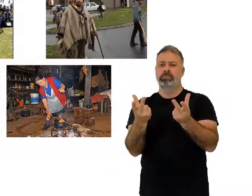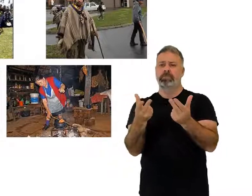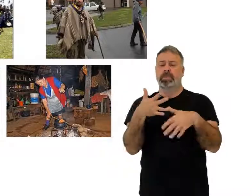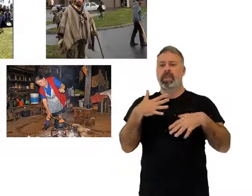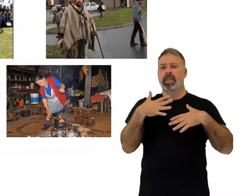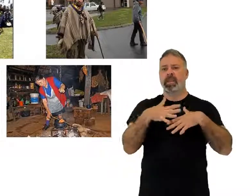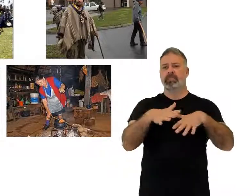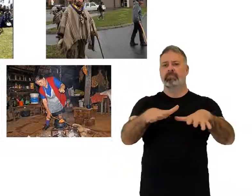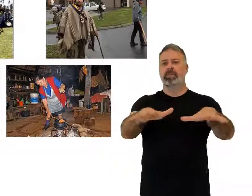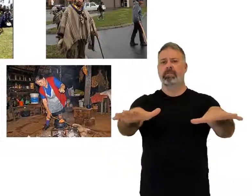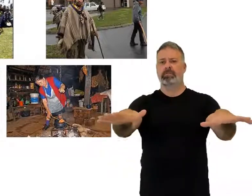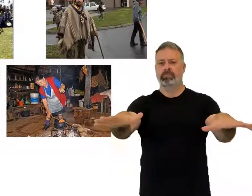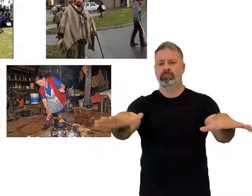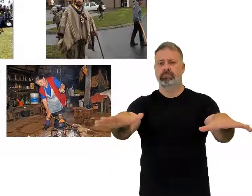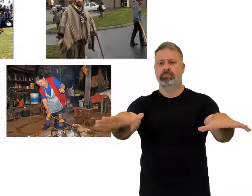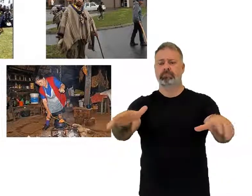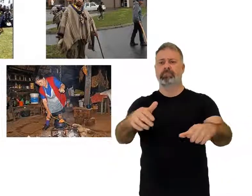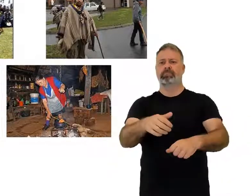transmitidos.